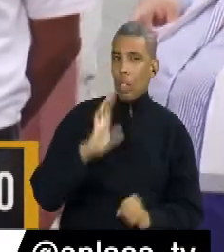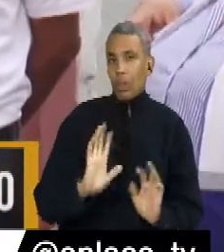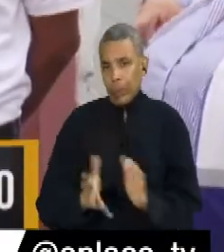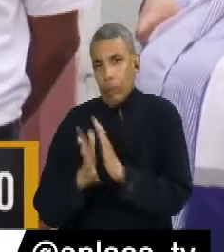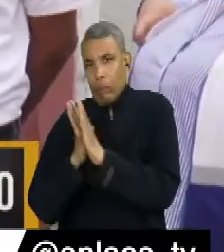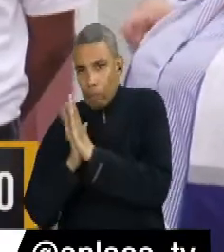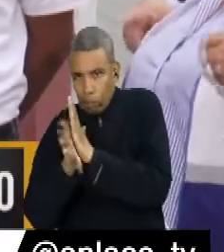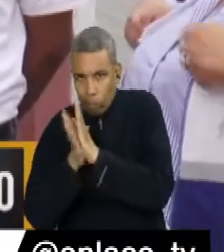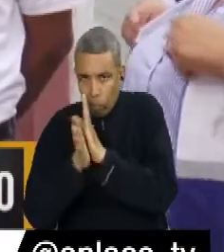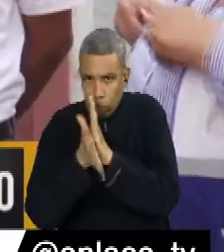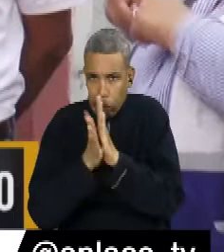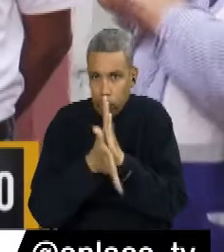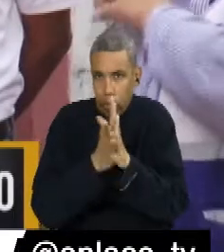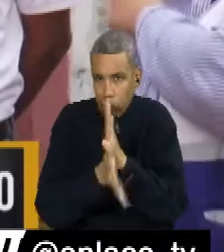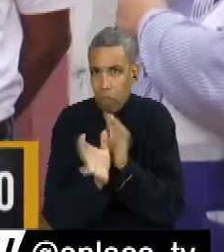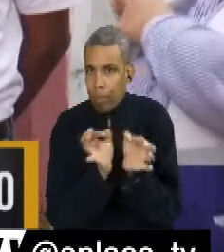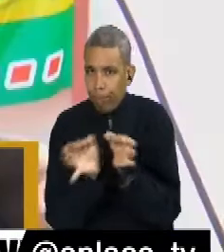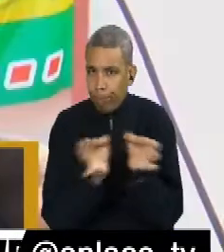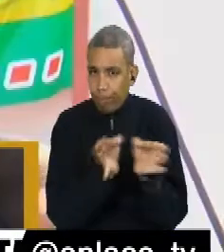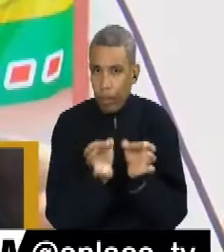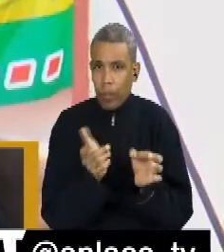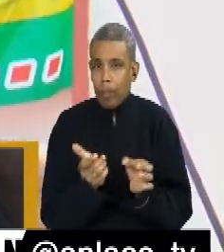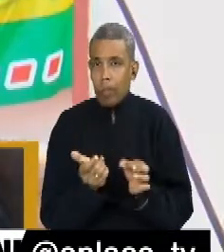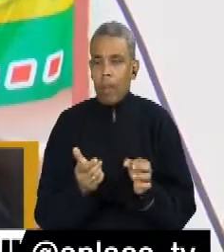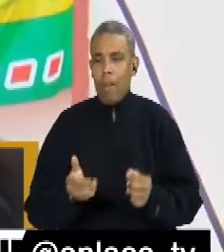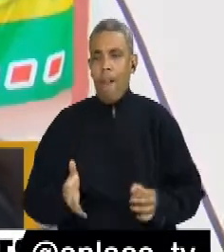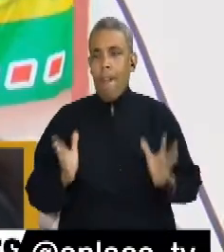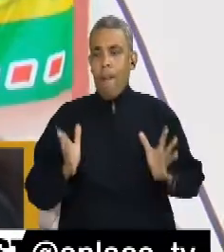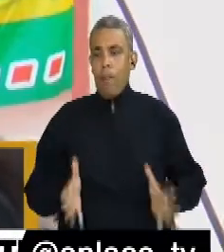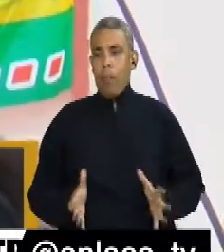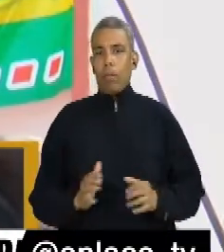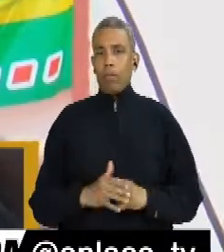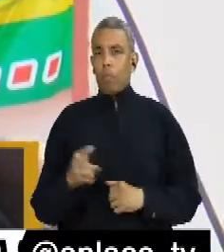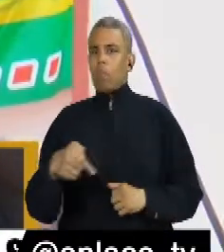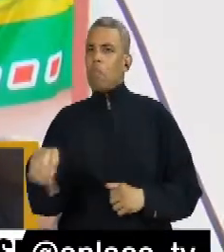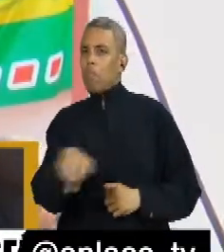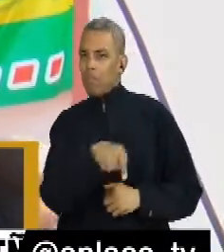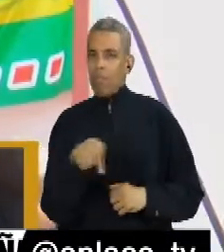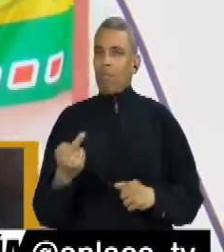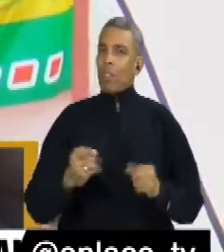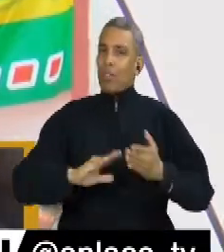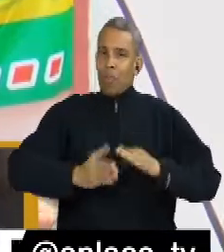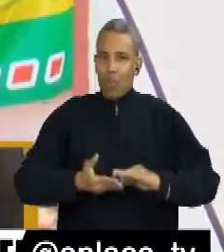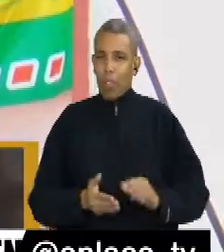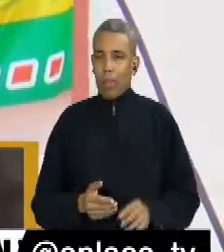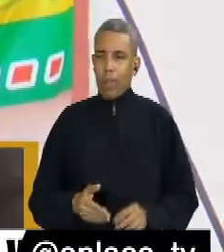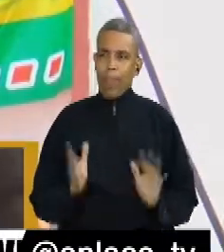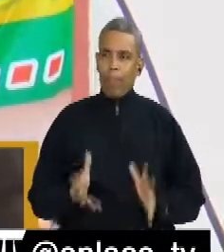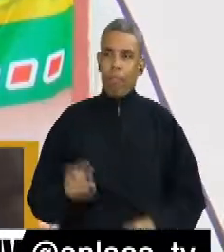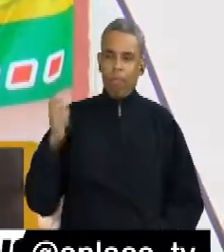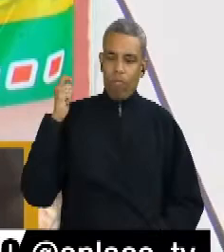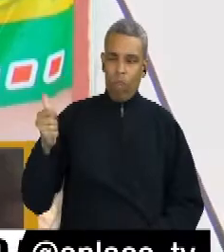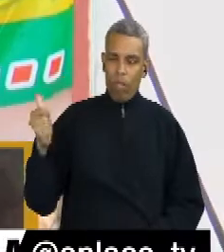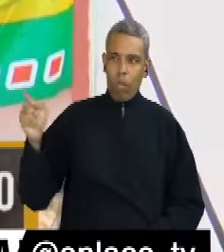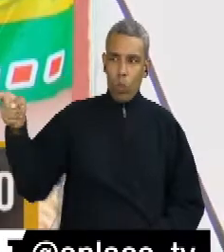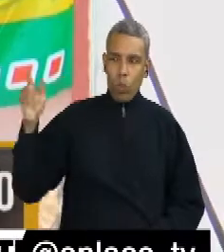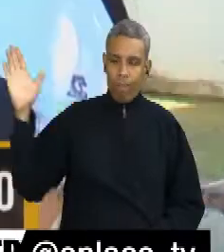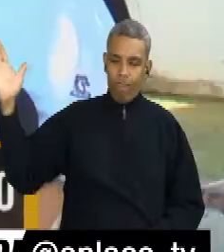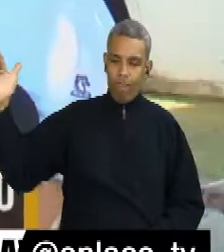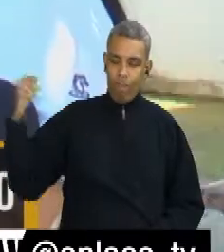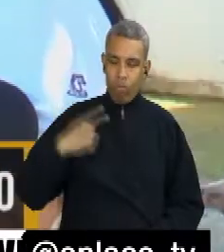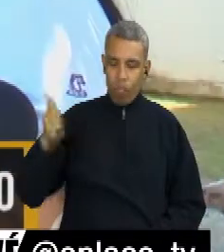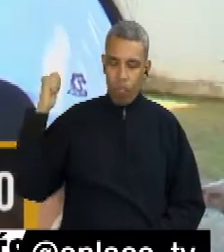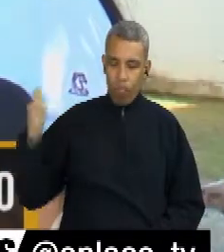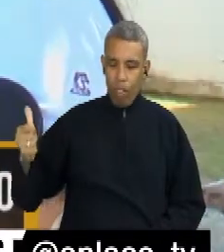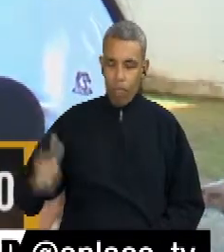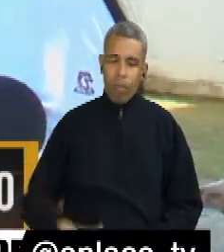se trata nuestra petición, y hemos recibido el apoyo de toda la ciudadanía que ha asistido a las oficinas de Barranca Bermeja.